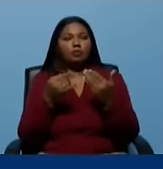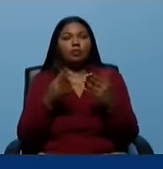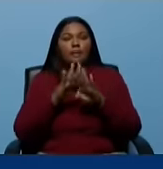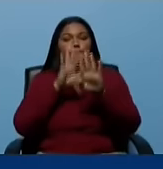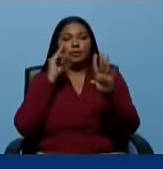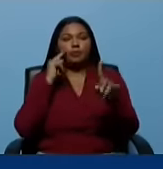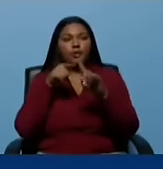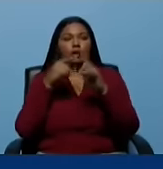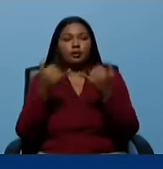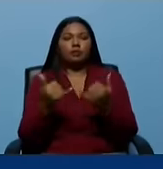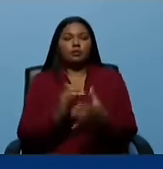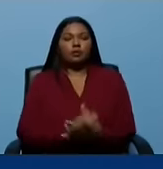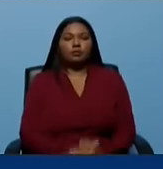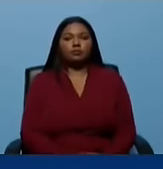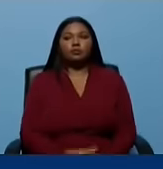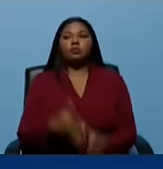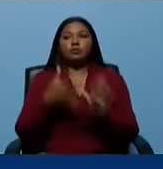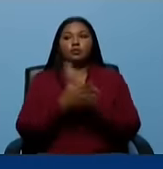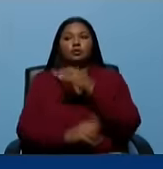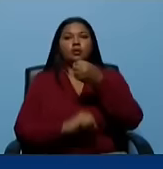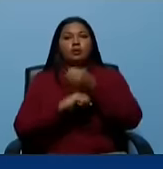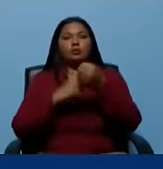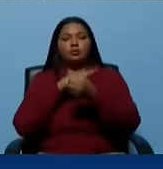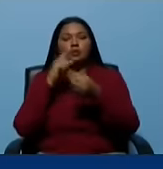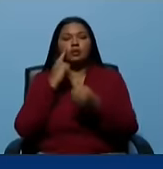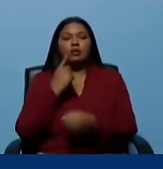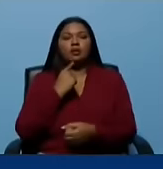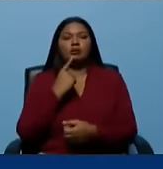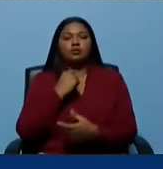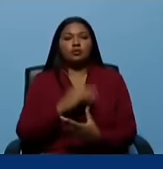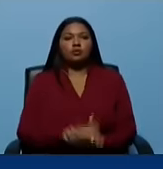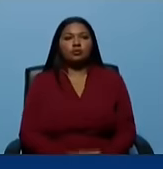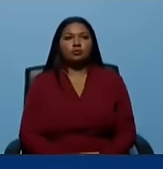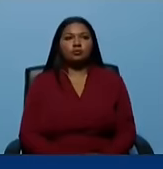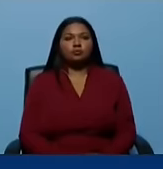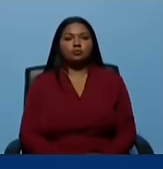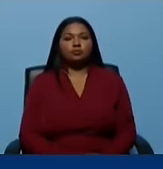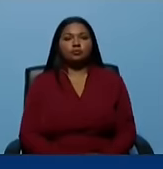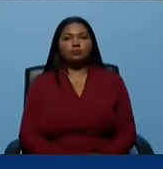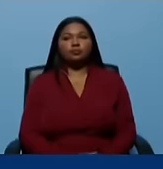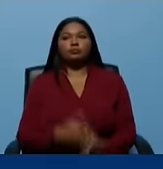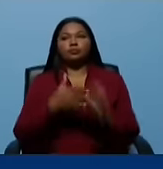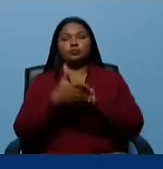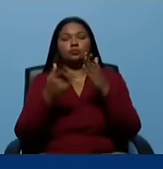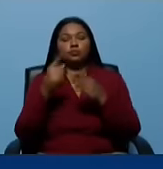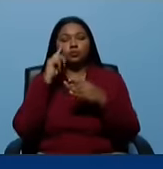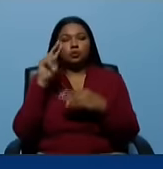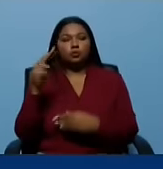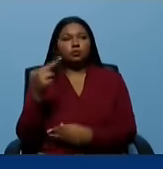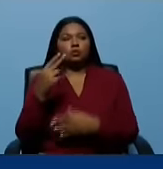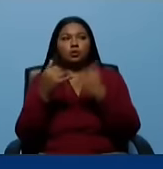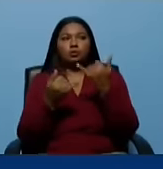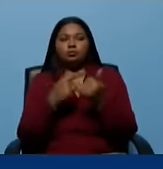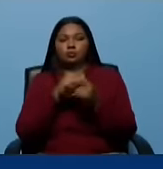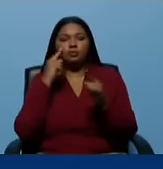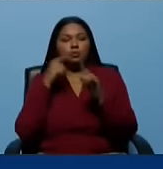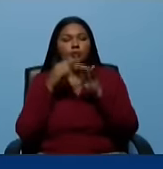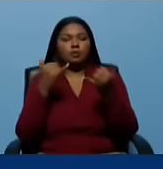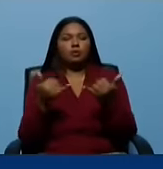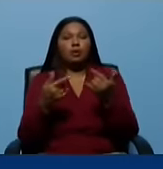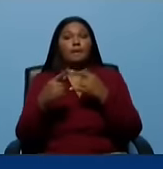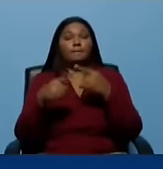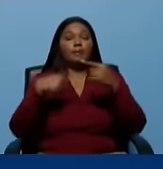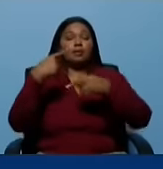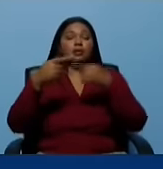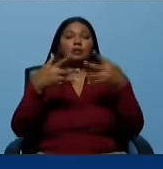Hernández sobre la base de ese acuerdo de extradición pero las causas que Juan Orlando tiene en Honduras están suspendidas Entonces si mañana